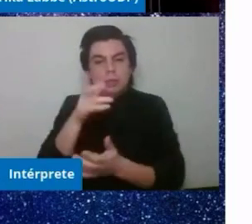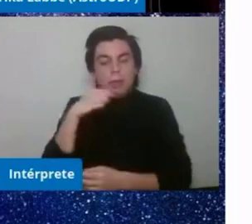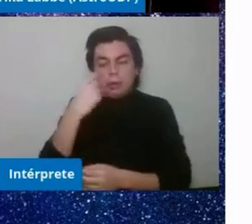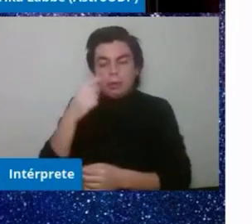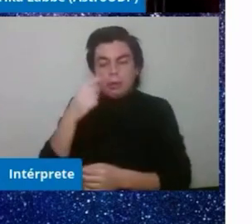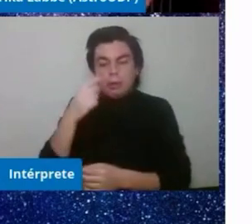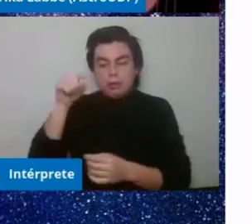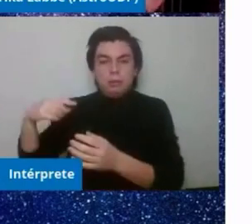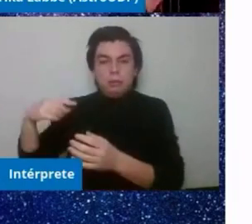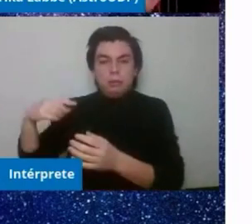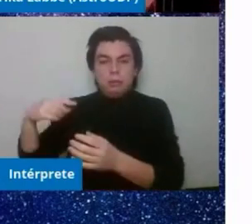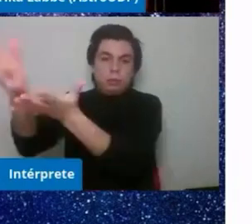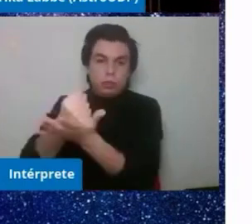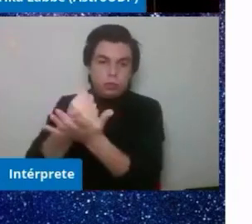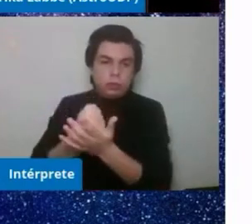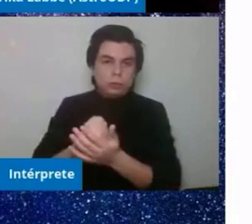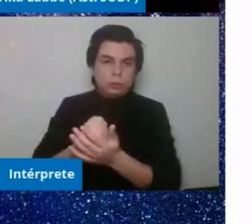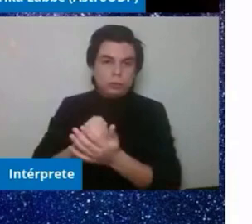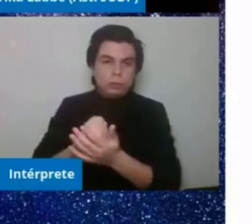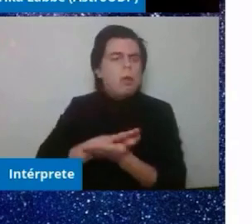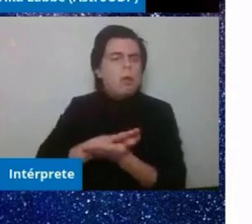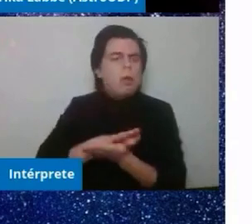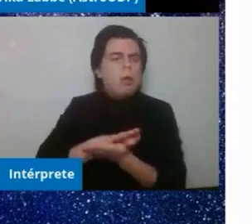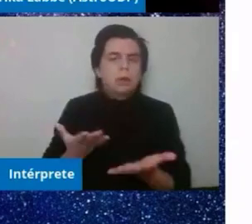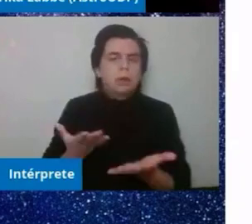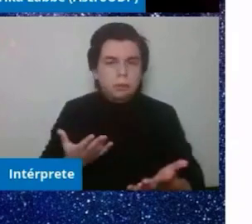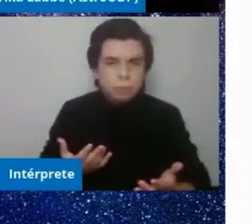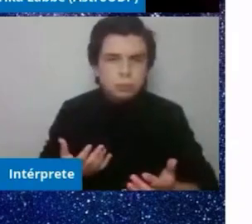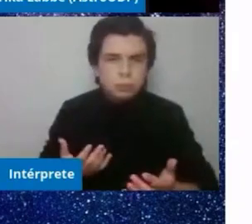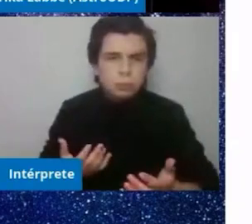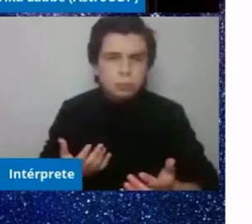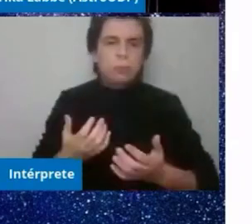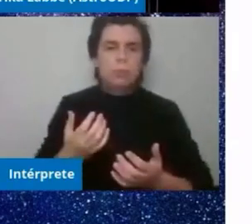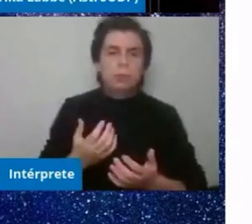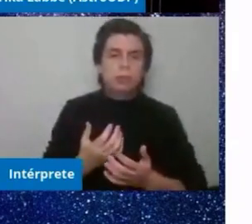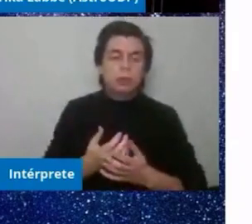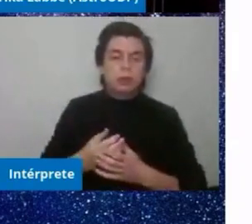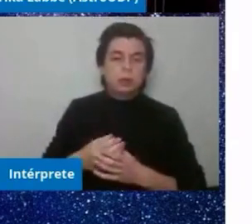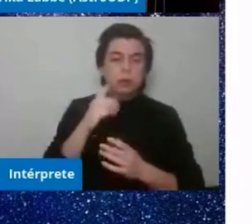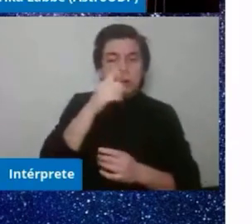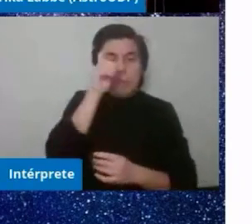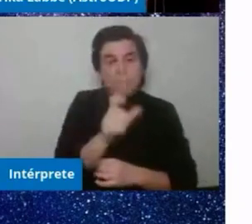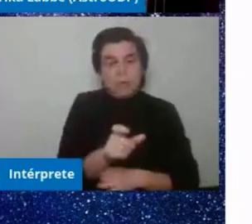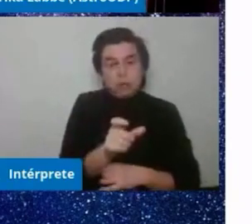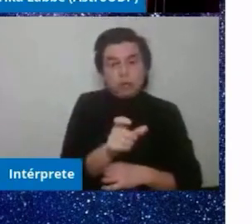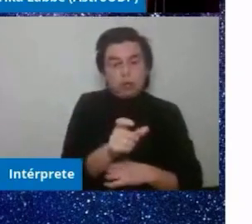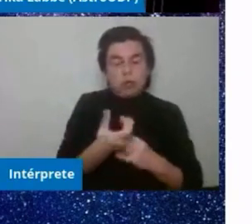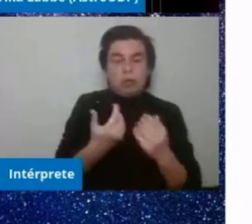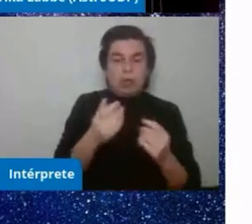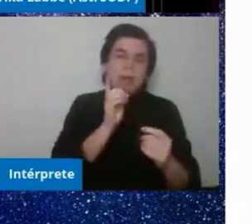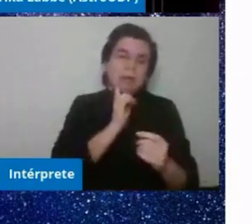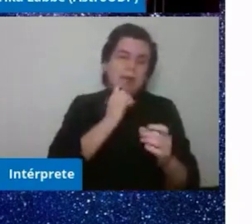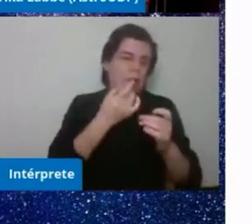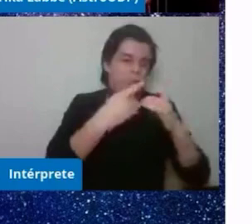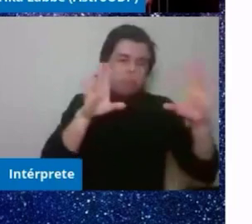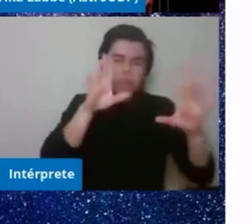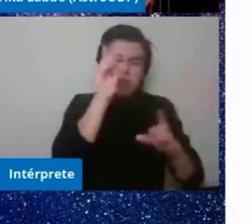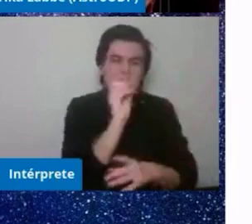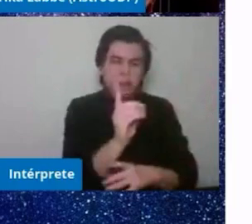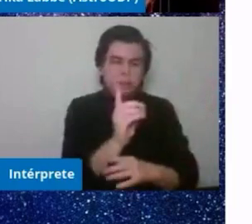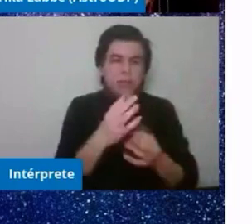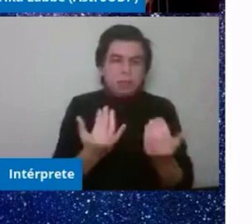diferentes. Por ejemplo, quizás una persona con algún tipo de discapacidad necesite un ajuste razonable para poder desempeñarse bien en su